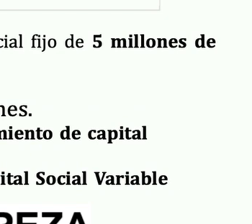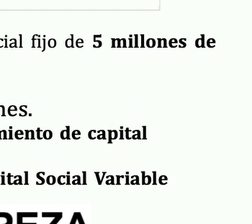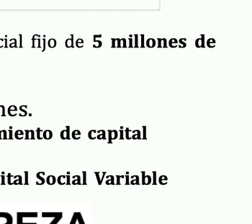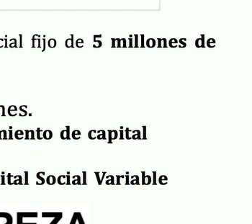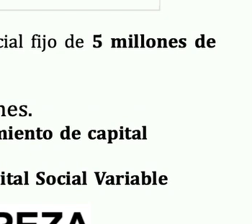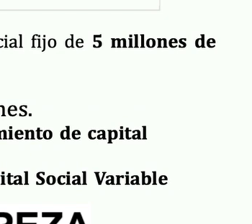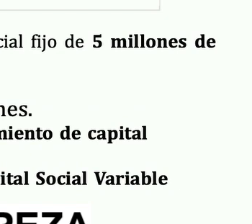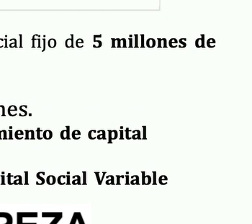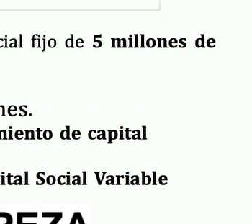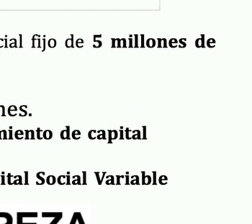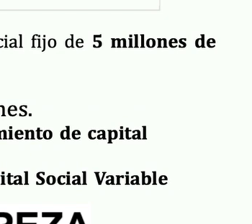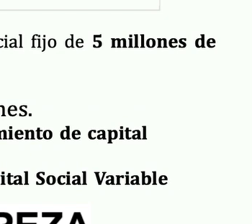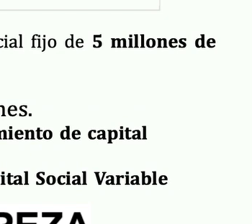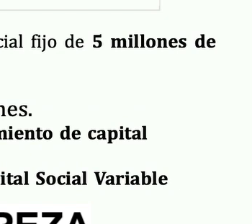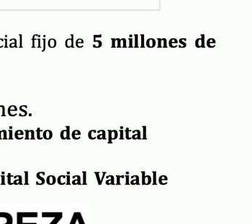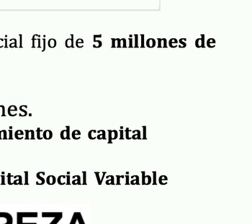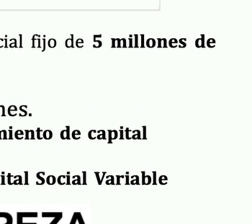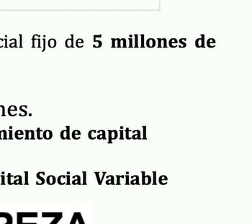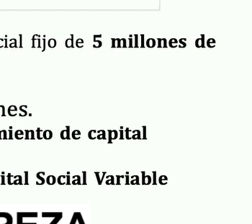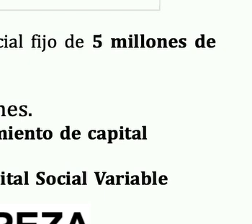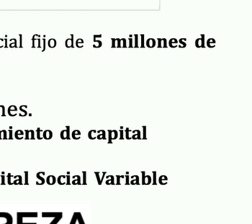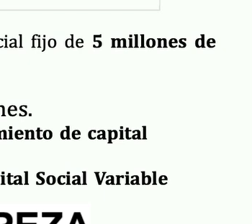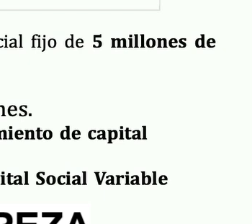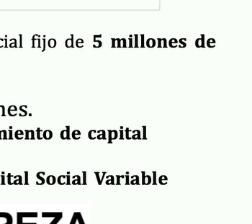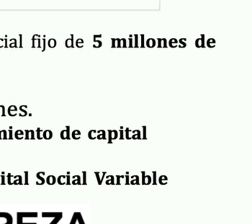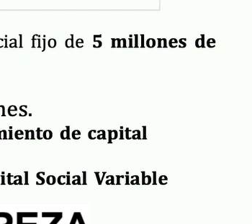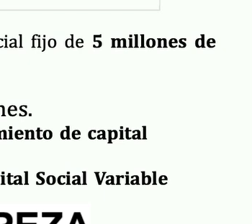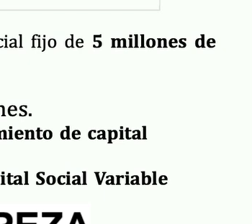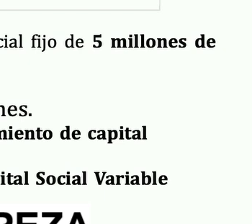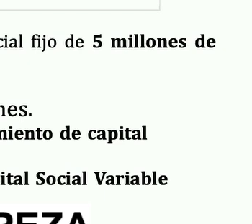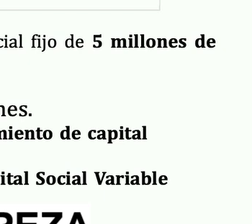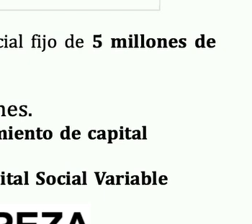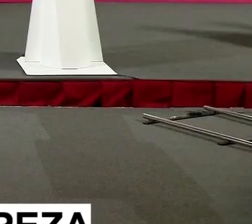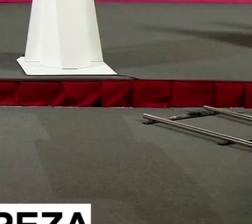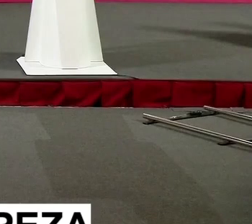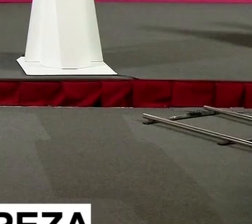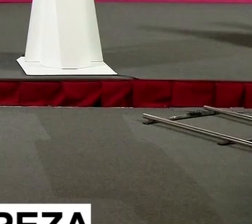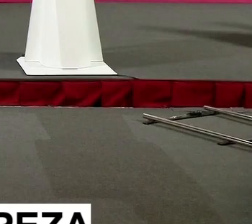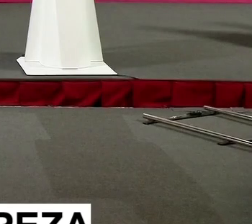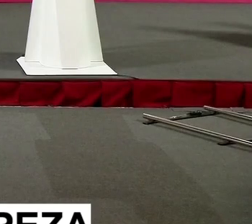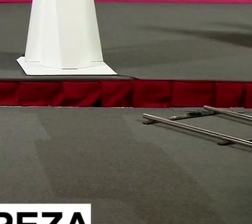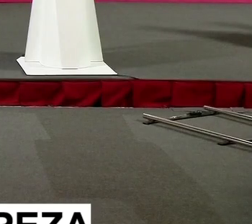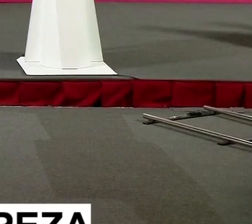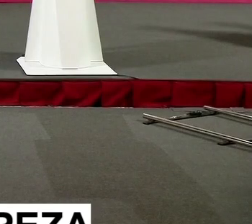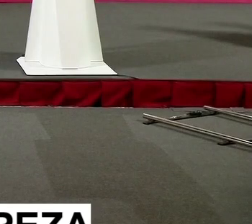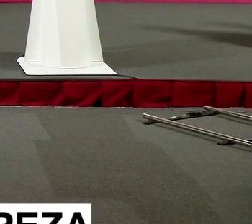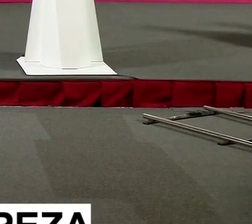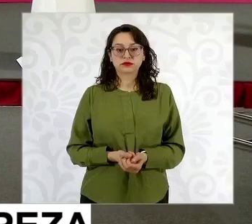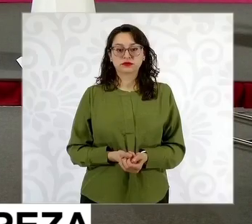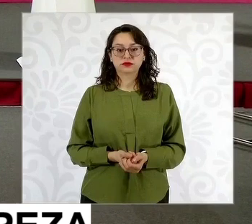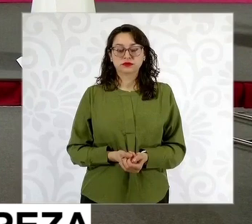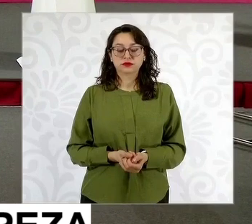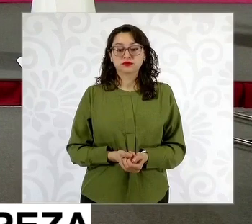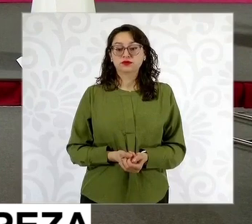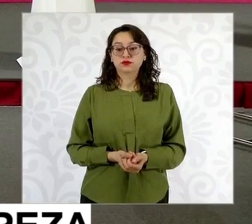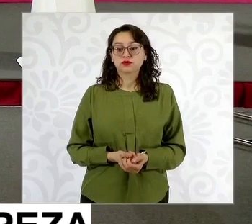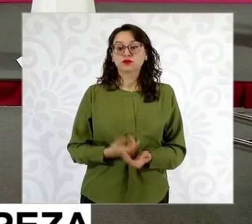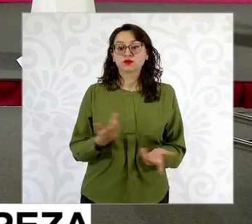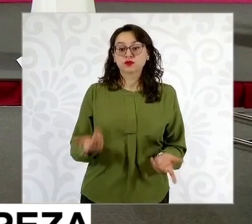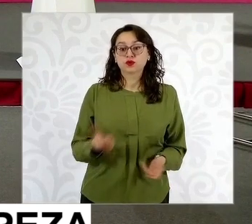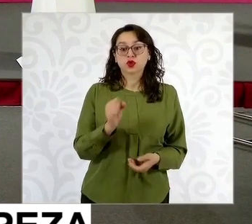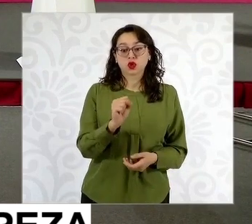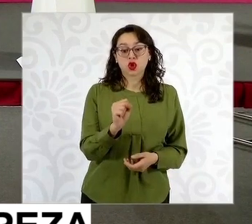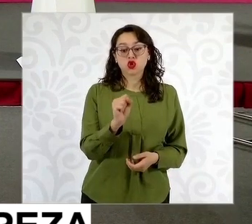SOFOM se constituyó en enero del 2008 con un capital social de 5 millones. María N es la dueña